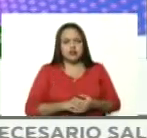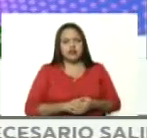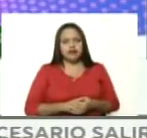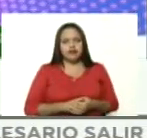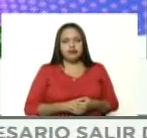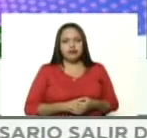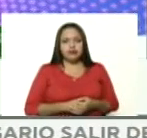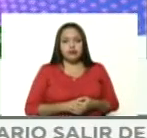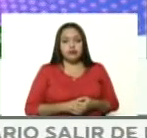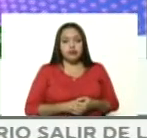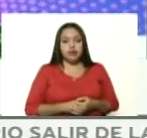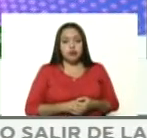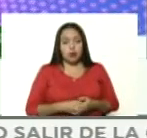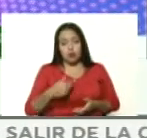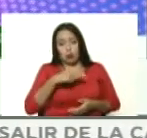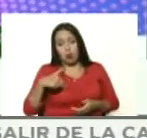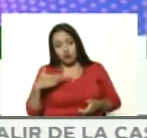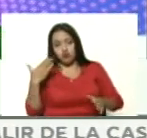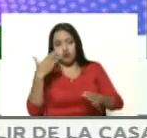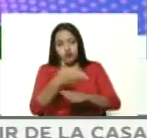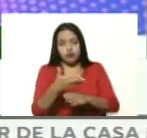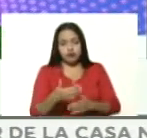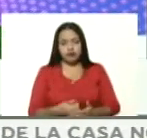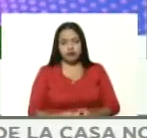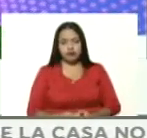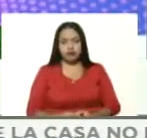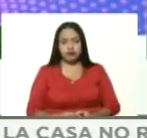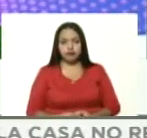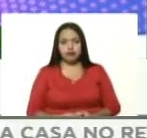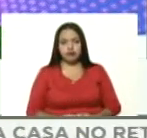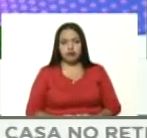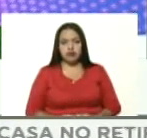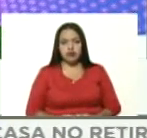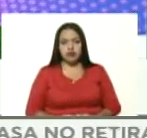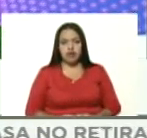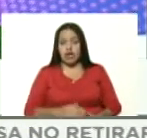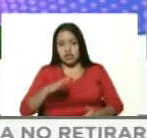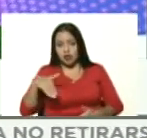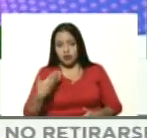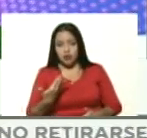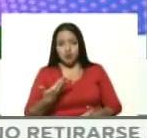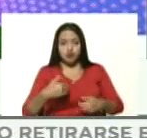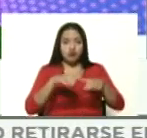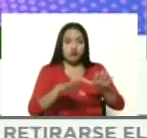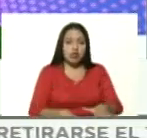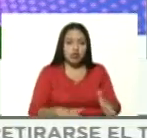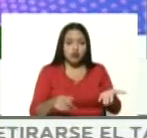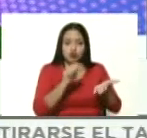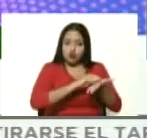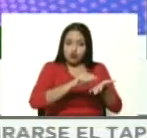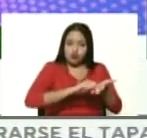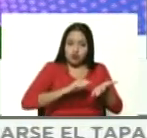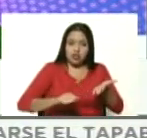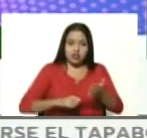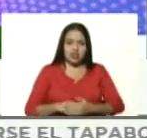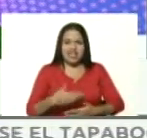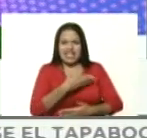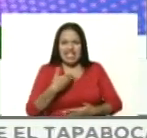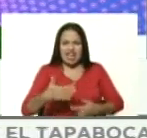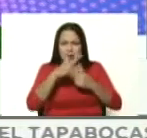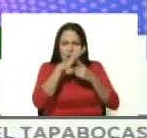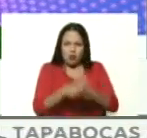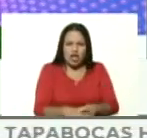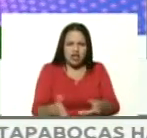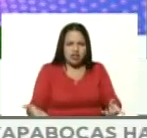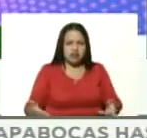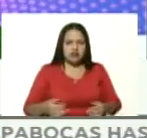Ahí estuvimos. Y se logró parar un documento que intentó